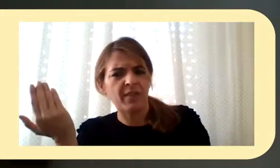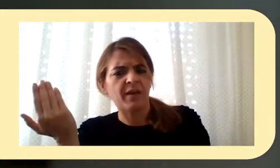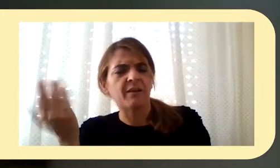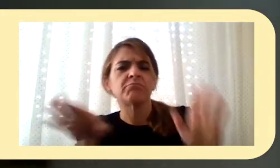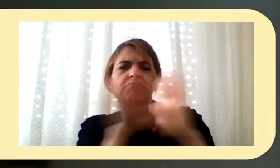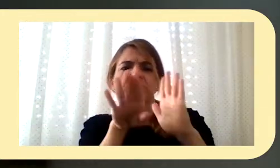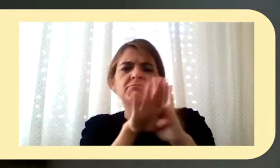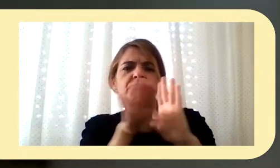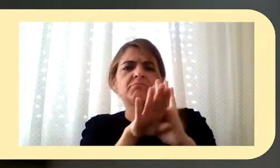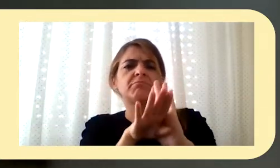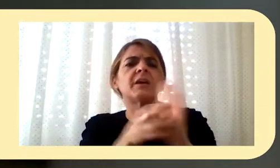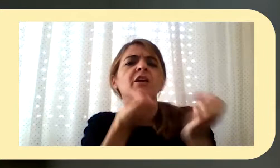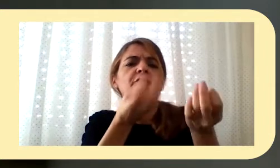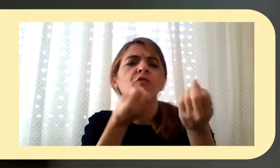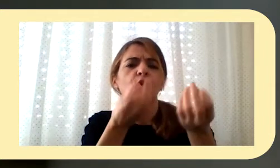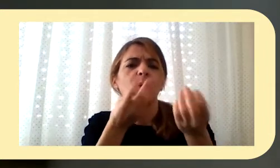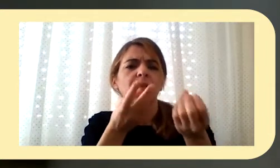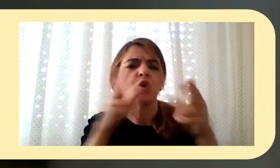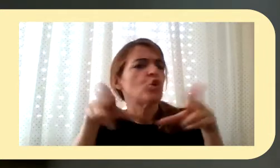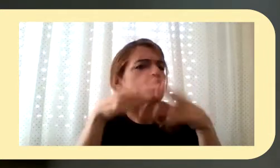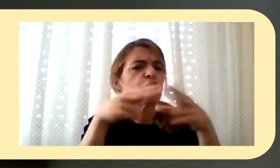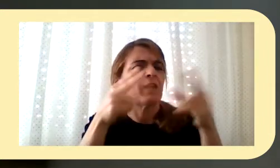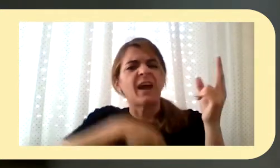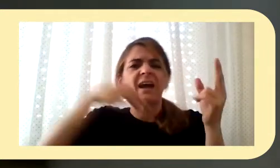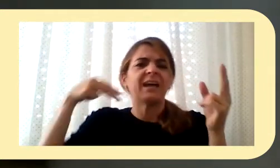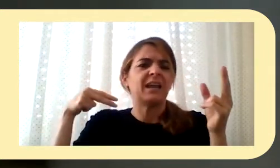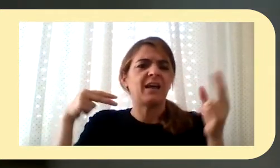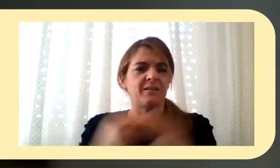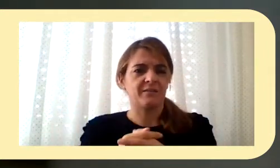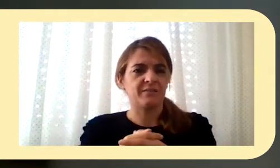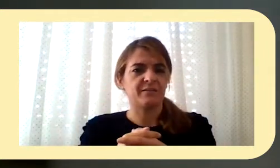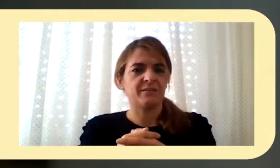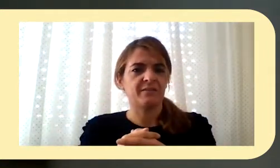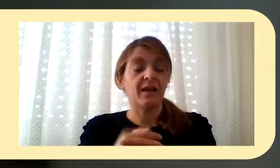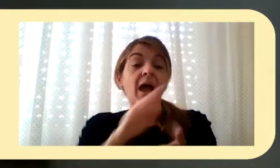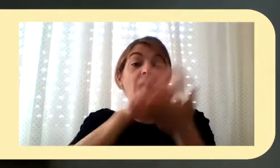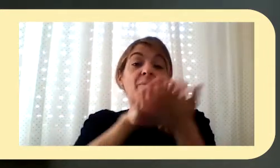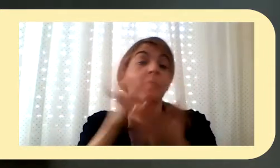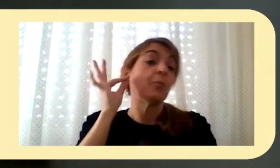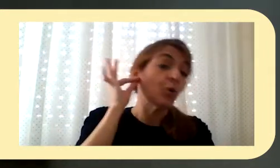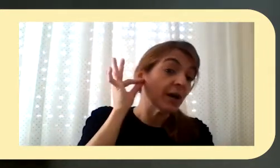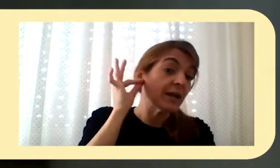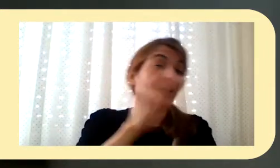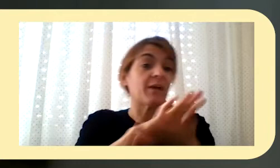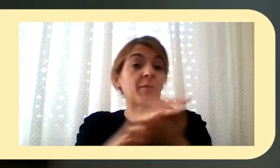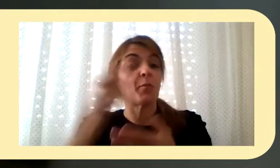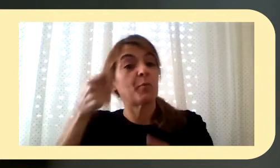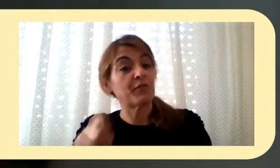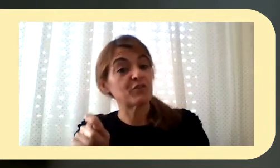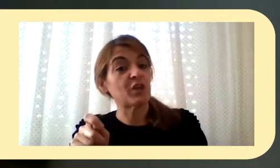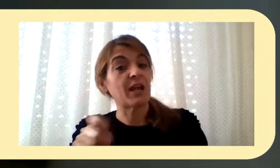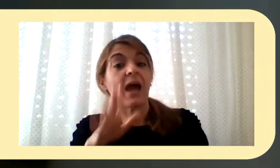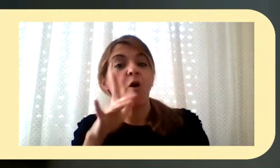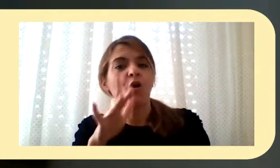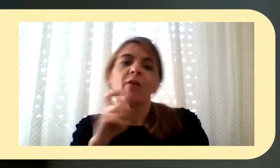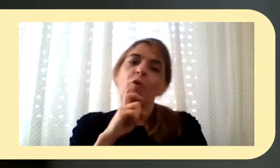informando y sensibilizando a la sociedad en general, ¿no? Ya hablamos con las mujeres, hablamos con los profesionales y ahora es un poco como